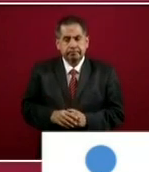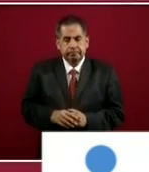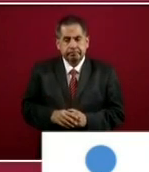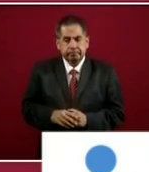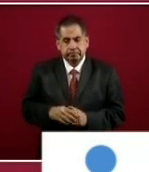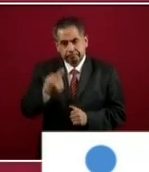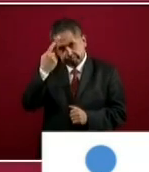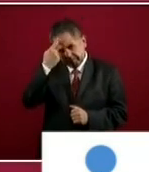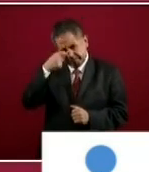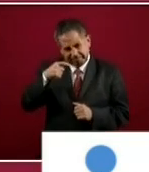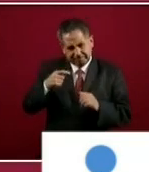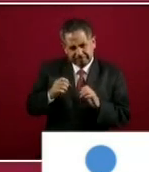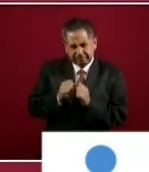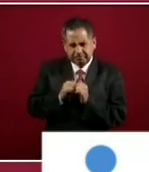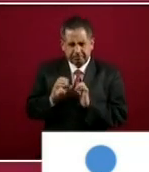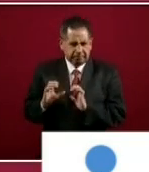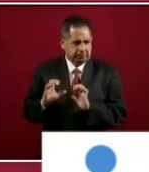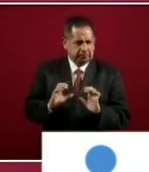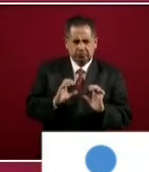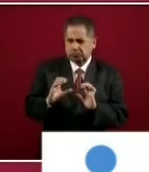actuar con precaución,